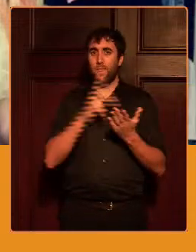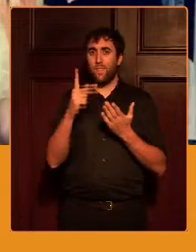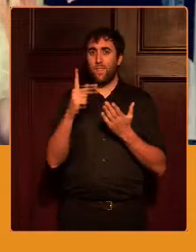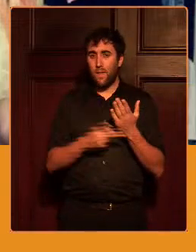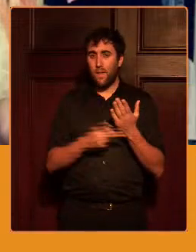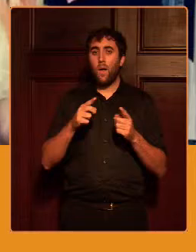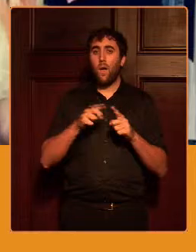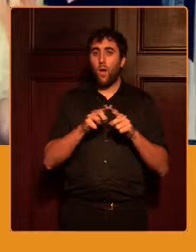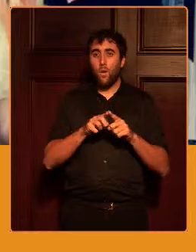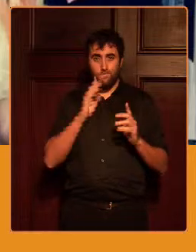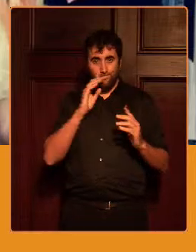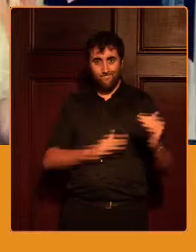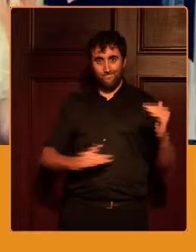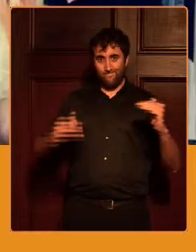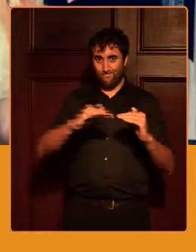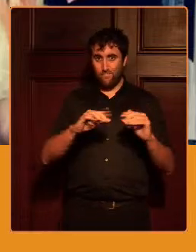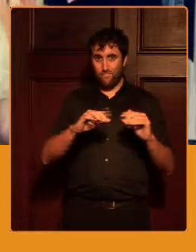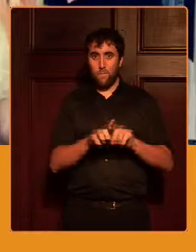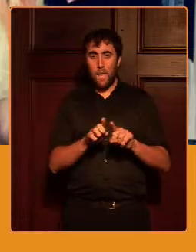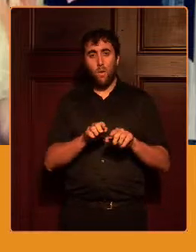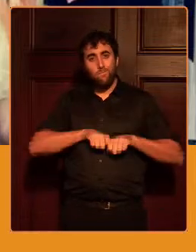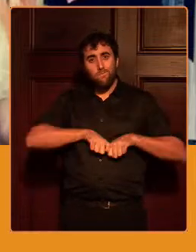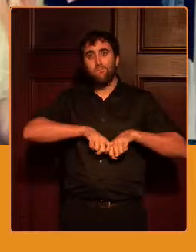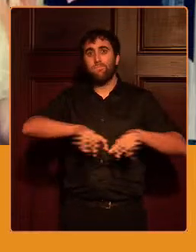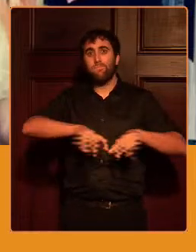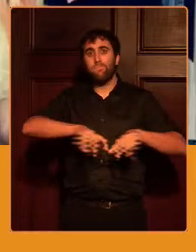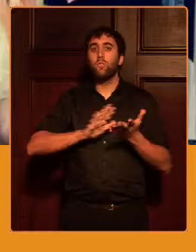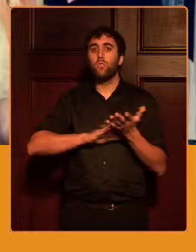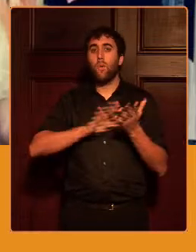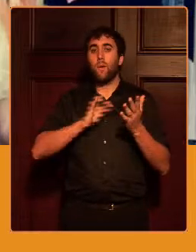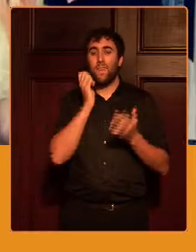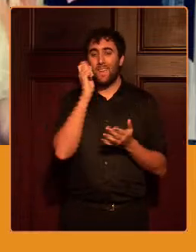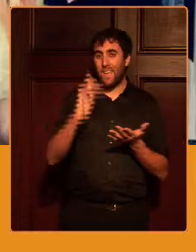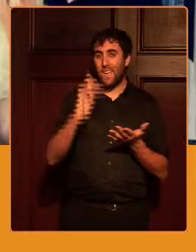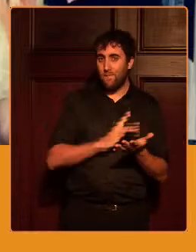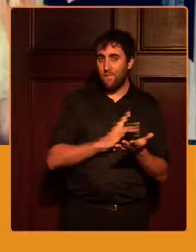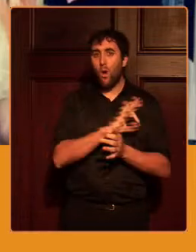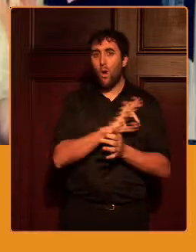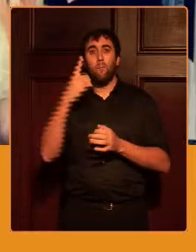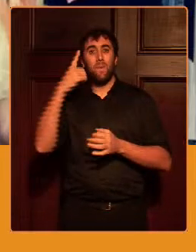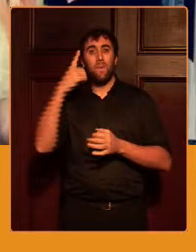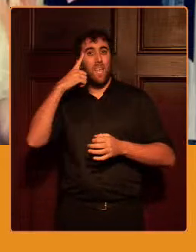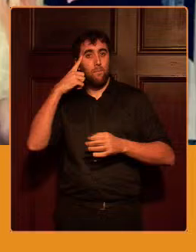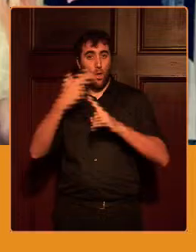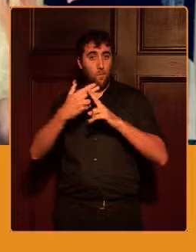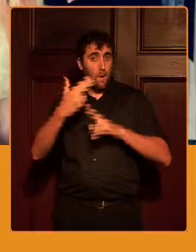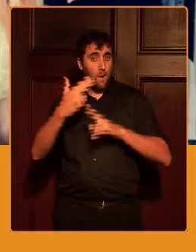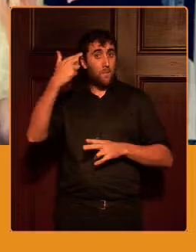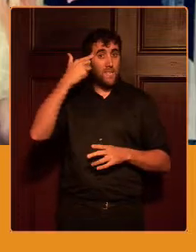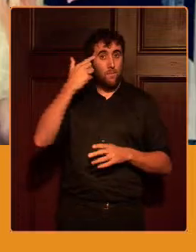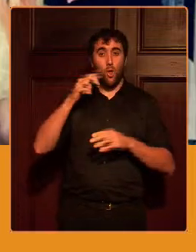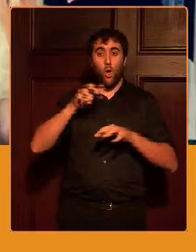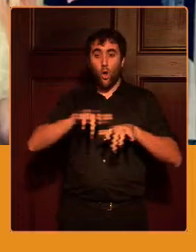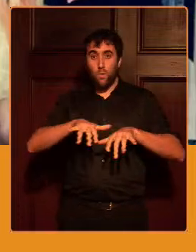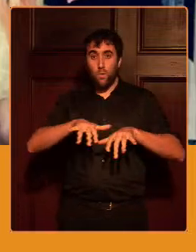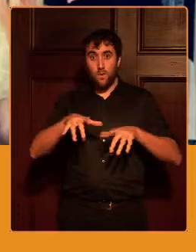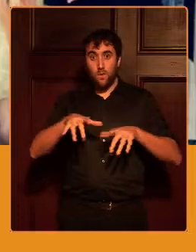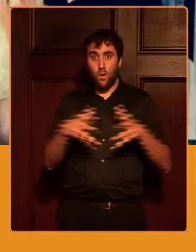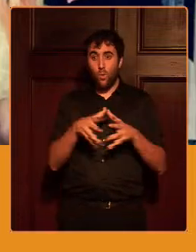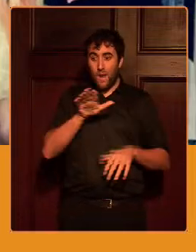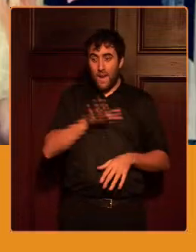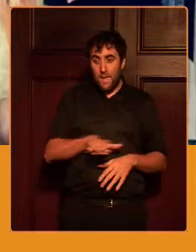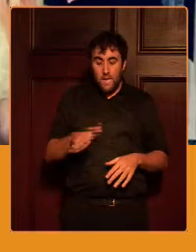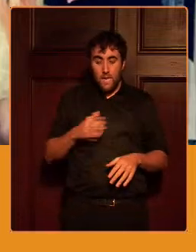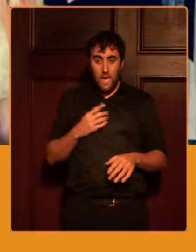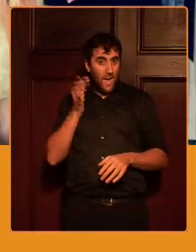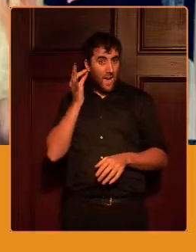y expandimos pensamiento computacional e inteligencia artificial con foco en participación de las niñas. Cuando una niña se ve ahí, no